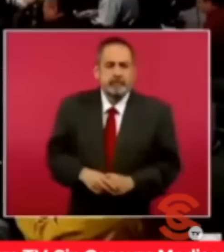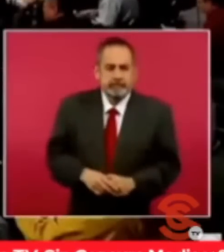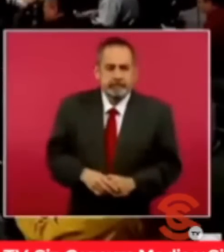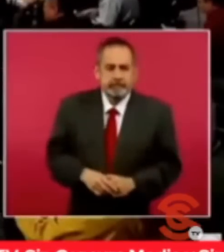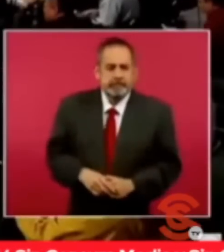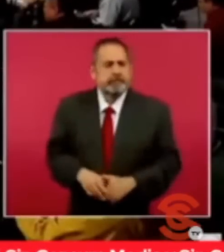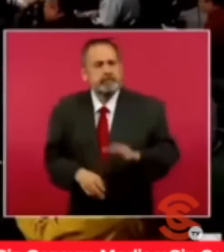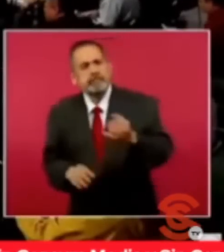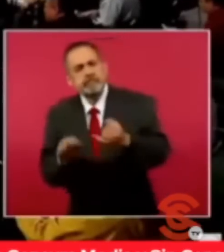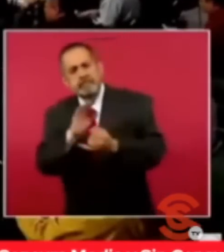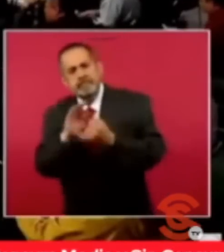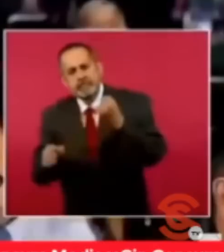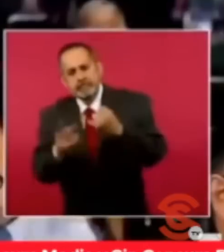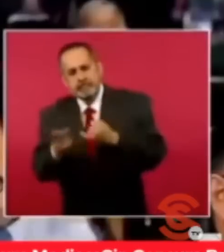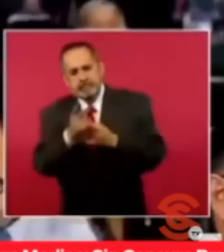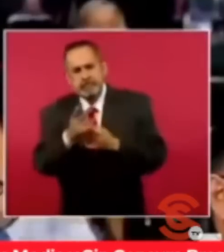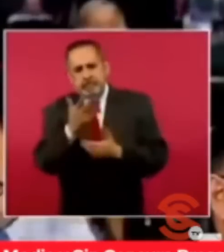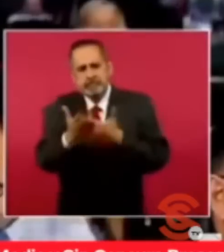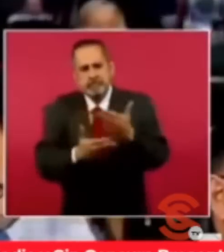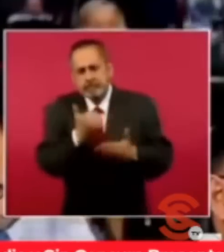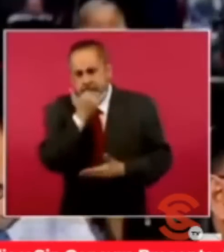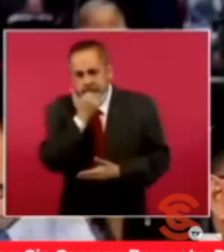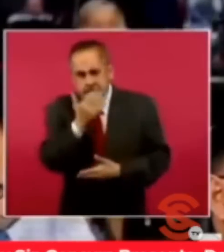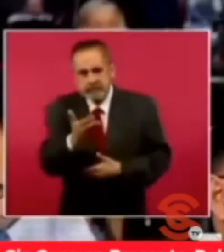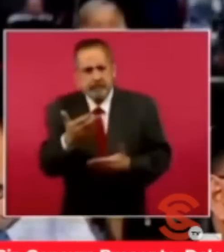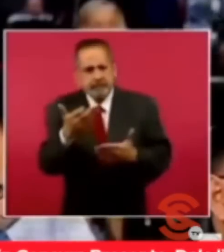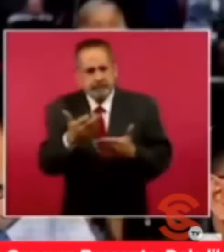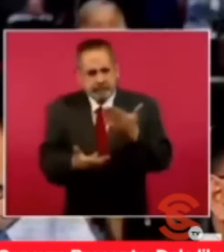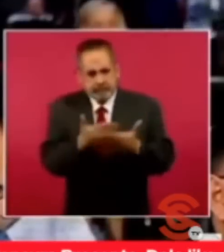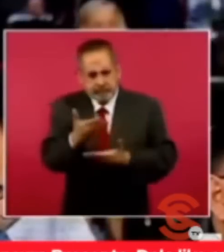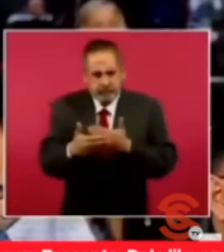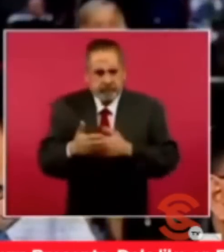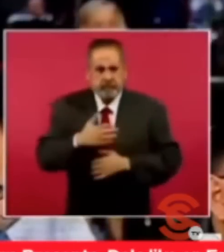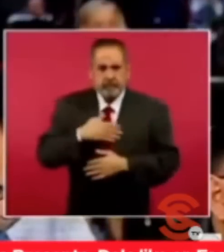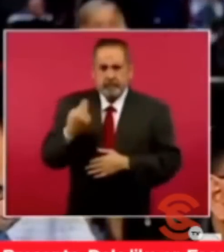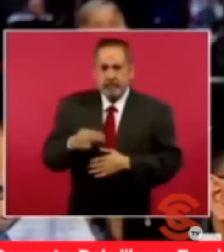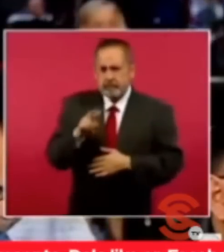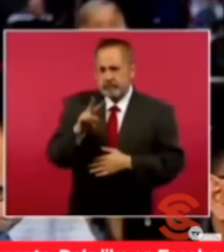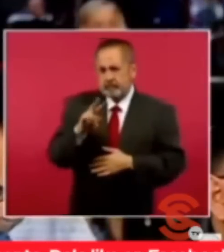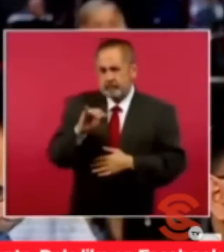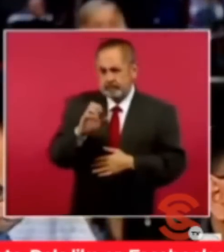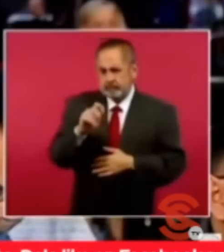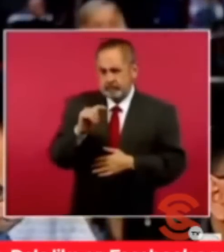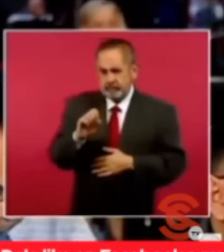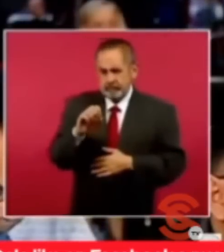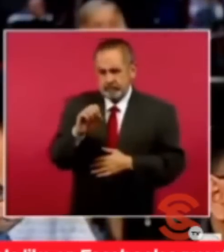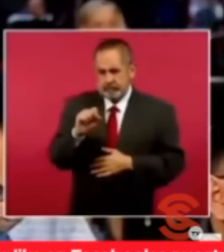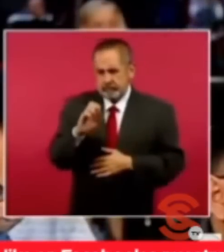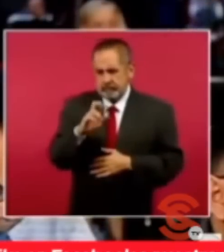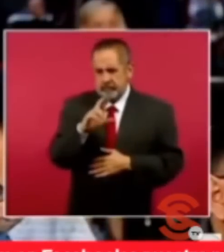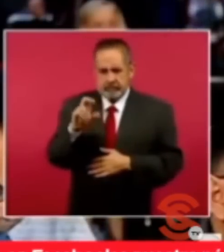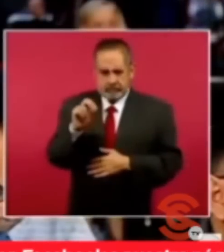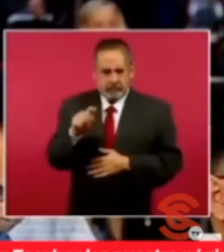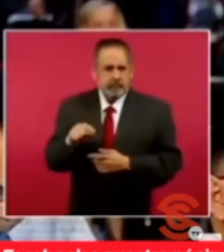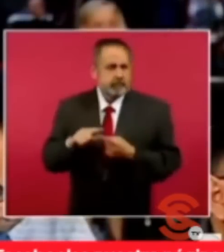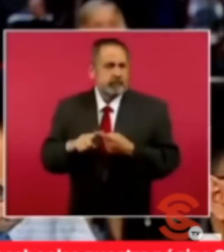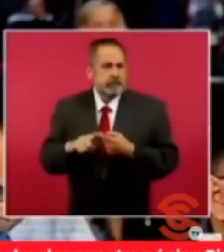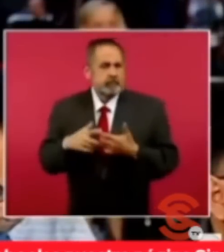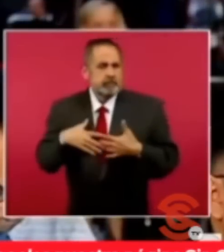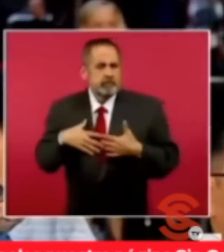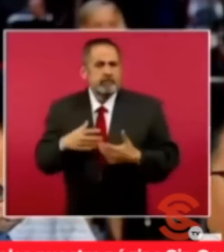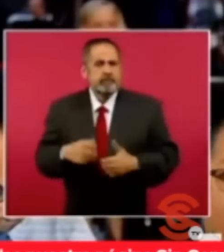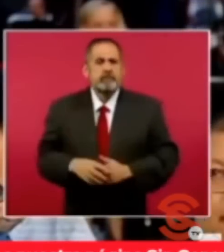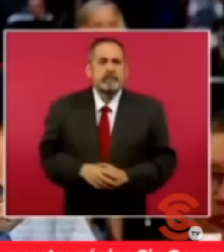cerrar, secretario, y le ofrezco una disculpa por la falta de cortesía, Vicente Serrano, conductor de Sin Censura, en Sin Censura